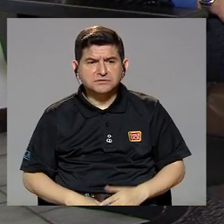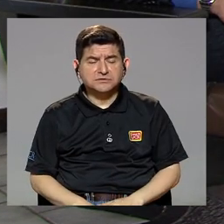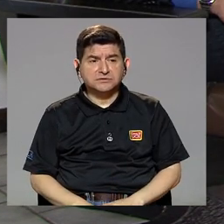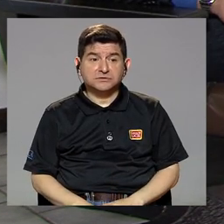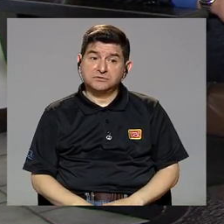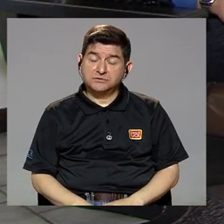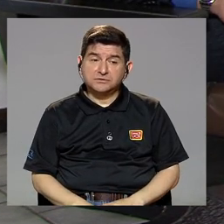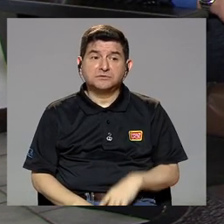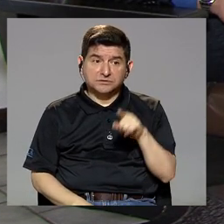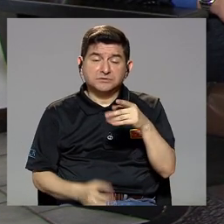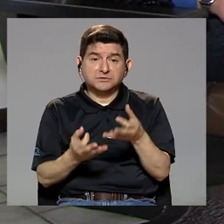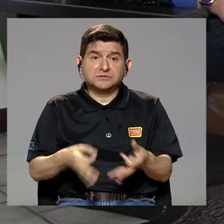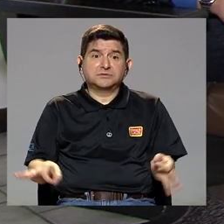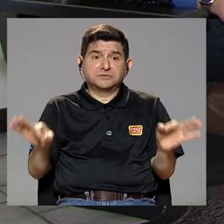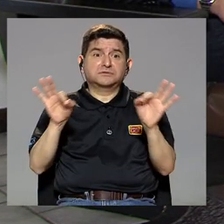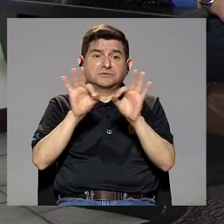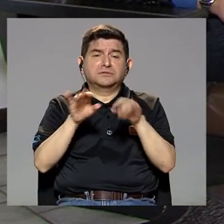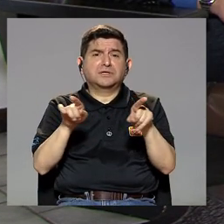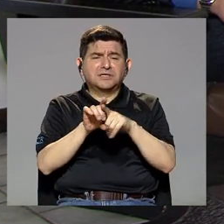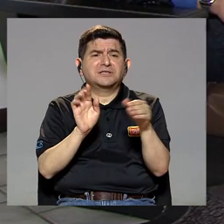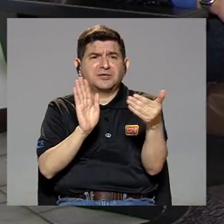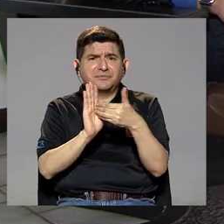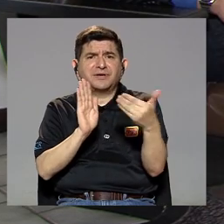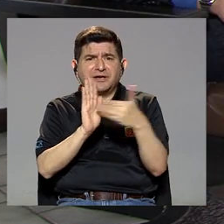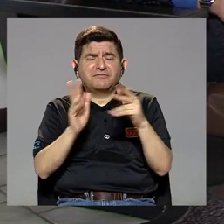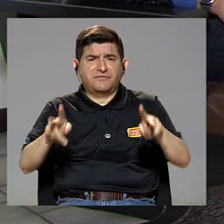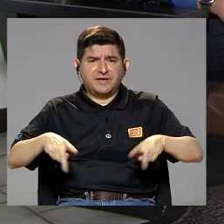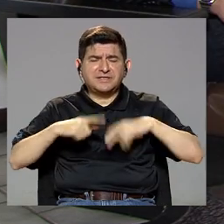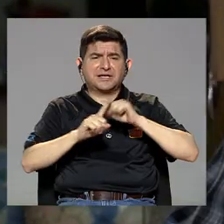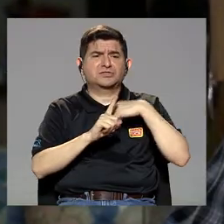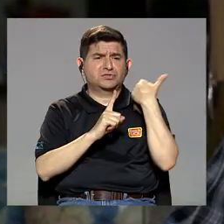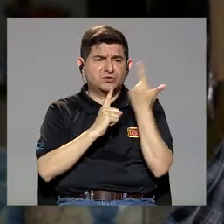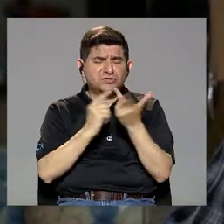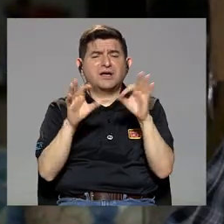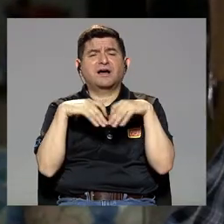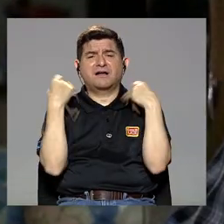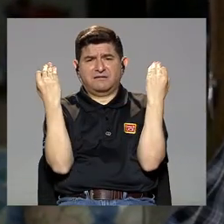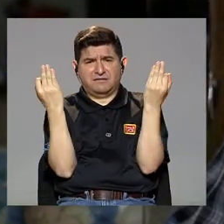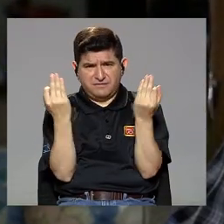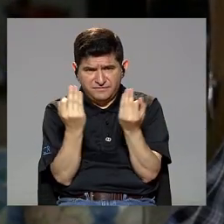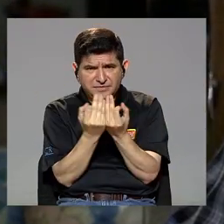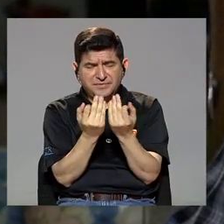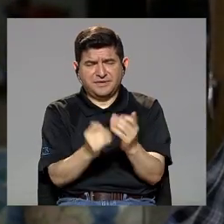verdad y también afecta la vida social y familiar